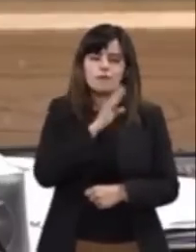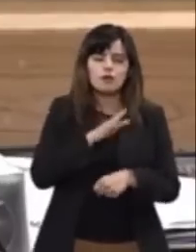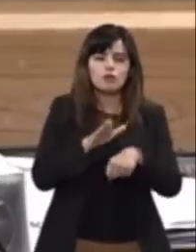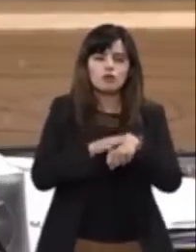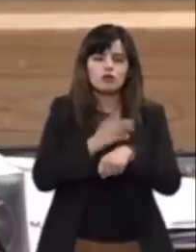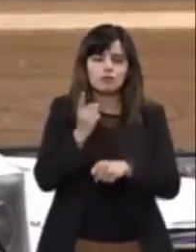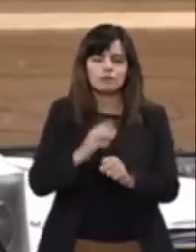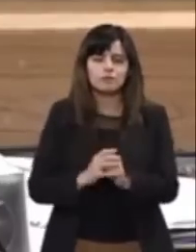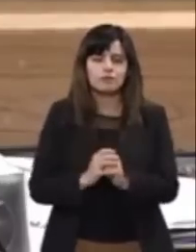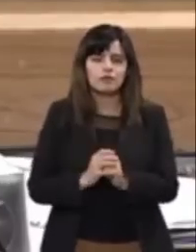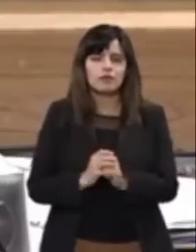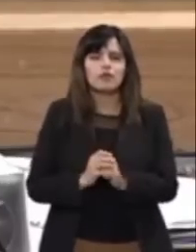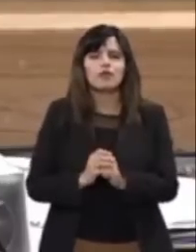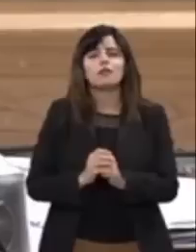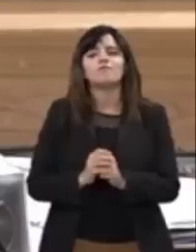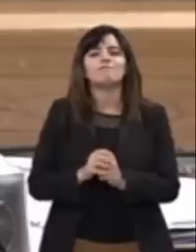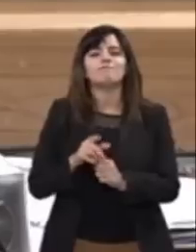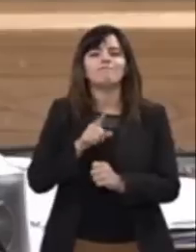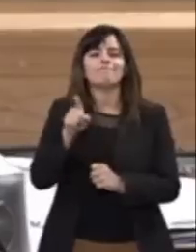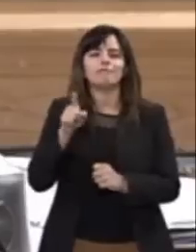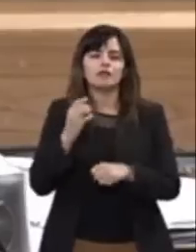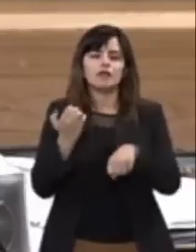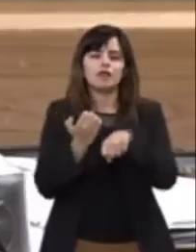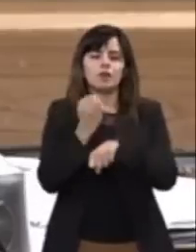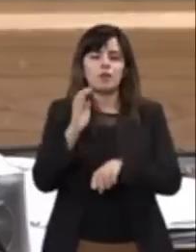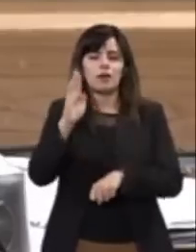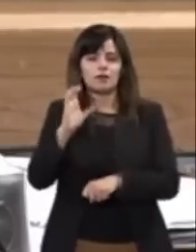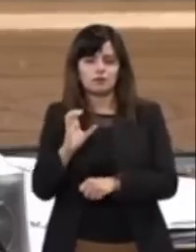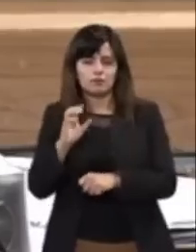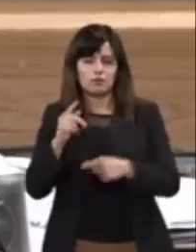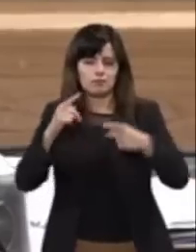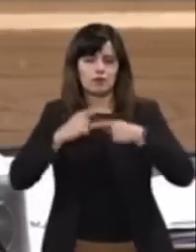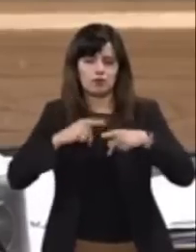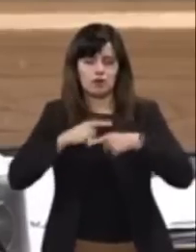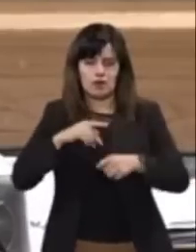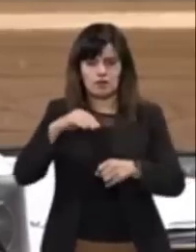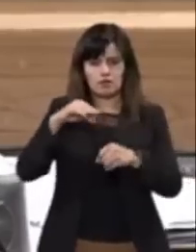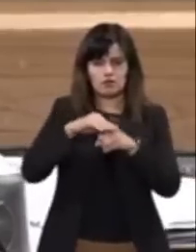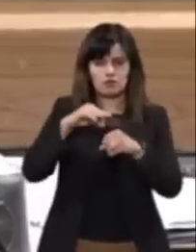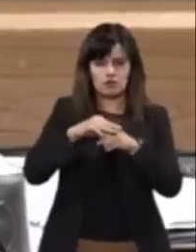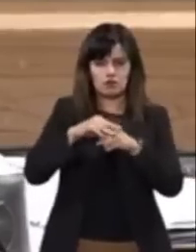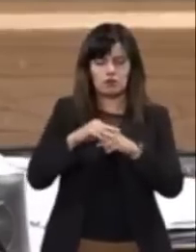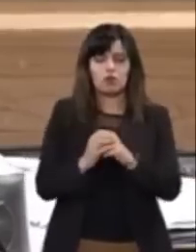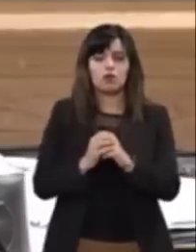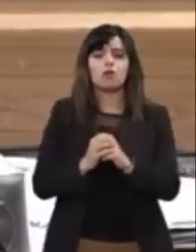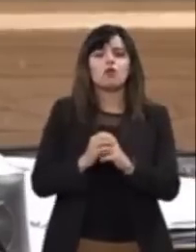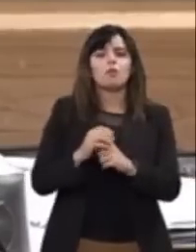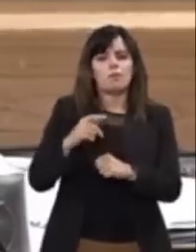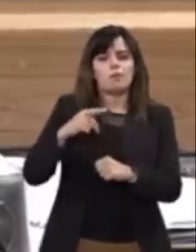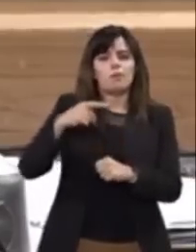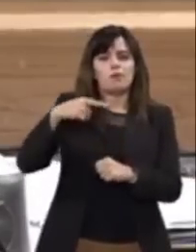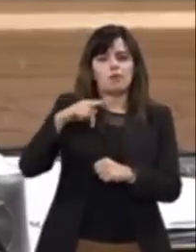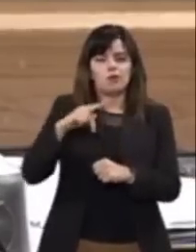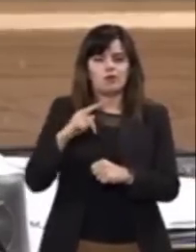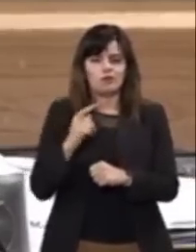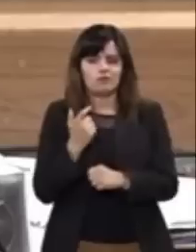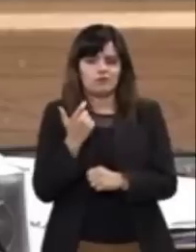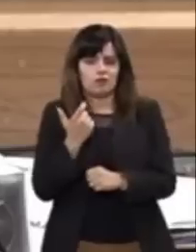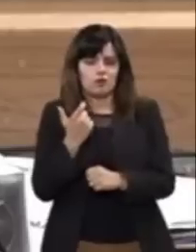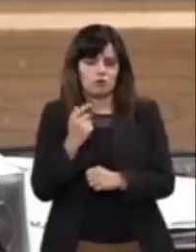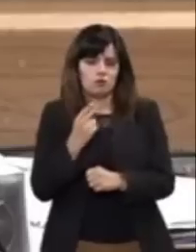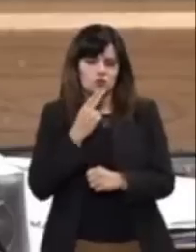desdén a los electores del estado de Baja California, quienes invistieron a través de su sufragio de la dignidad de la